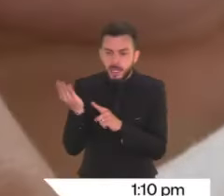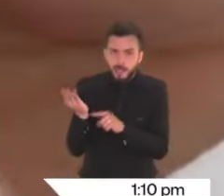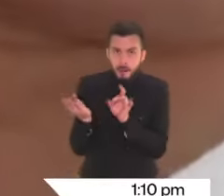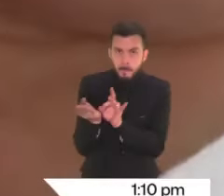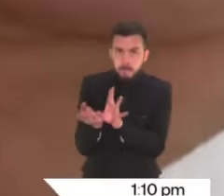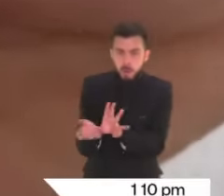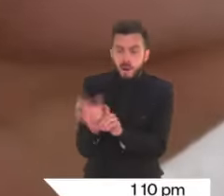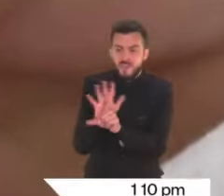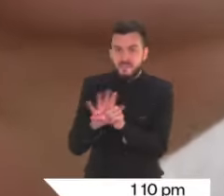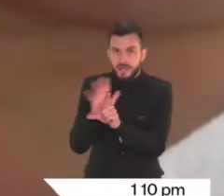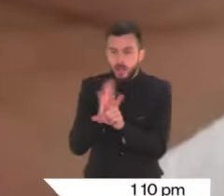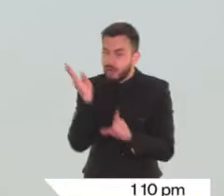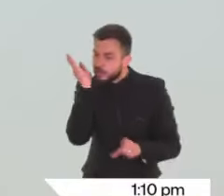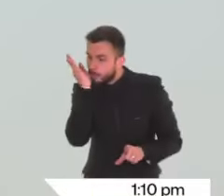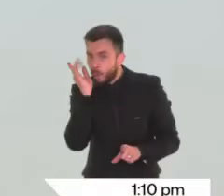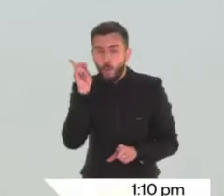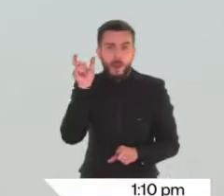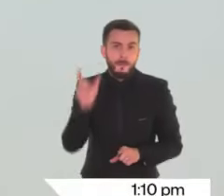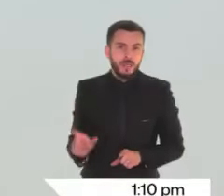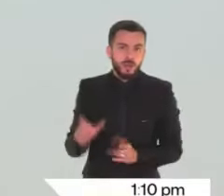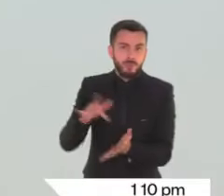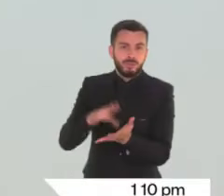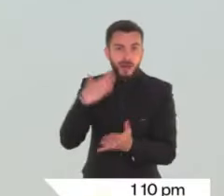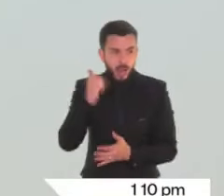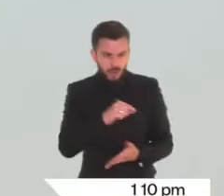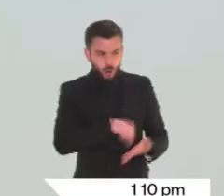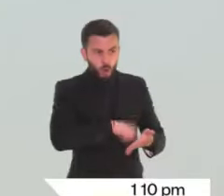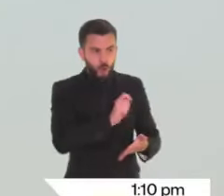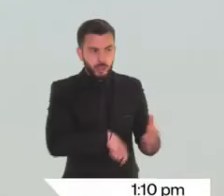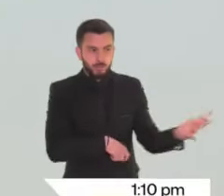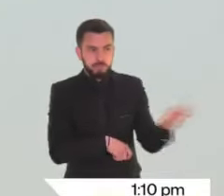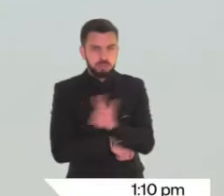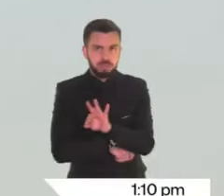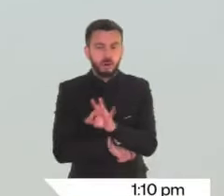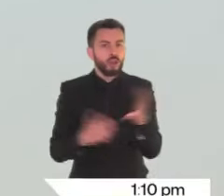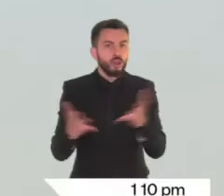la posible participación de una mujer que las habría contratado en la ciudad de Veracruz.